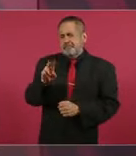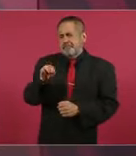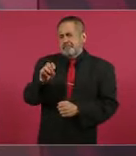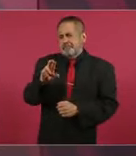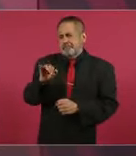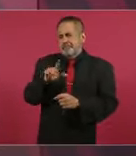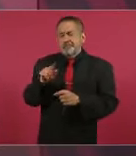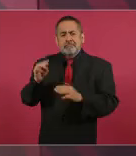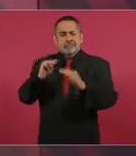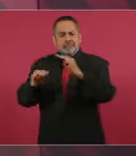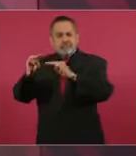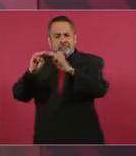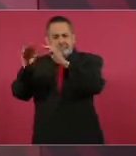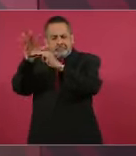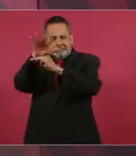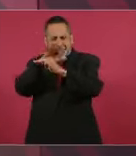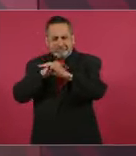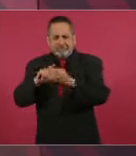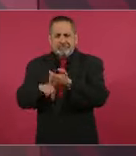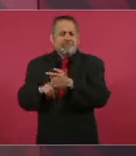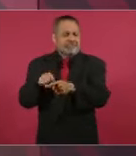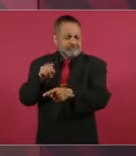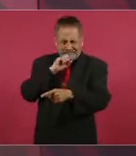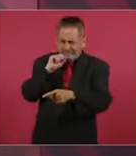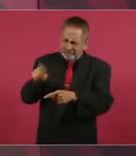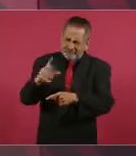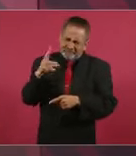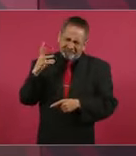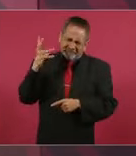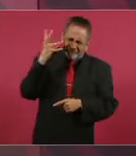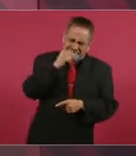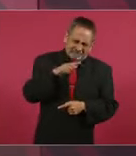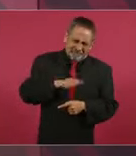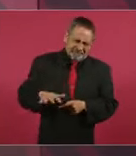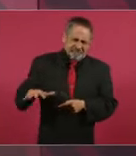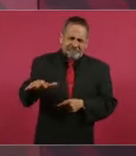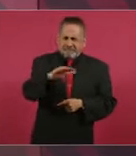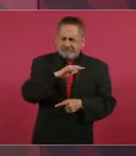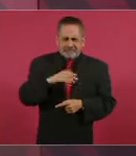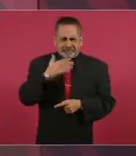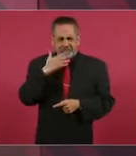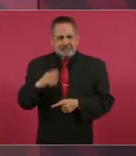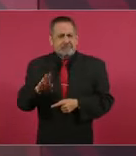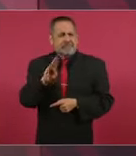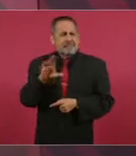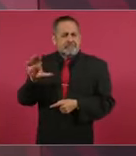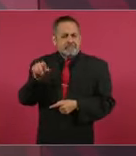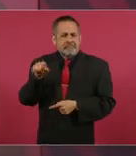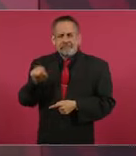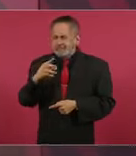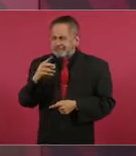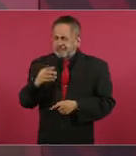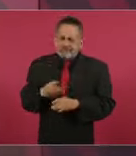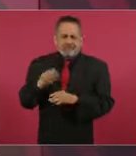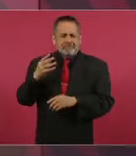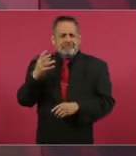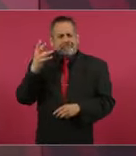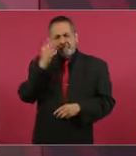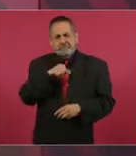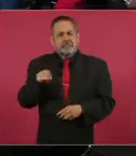es algo también muy bello. O sea, Baja California tiene